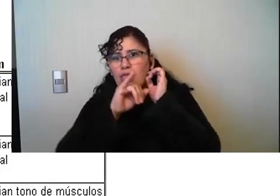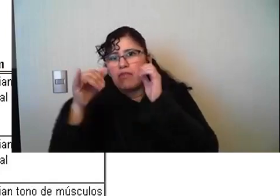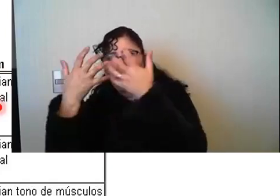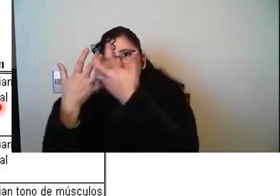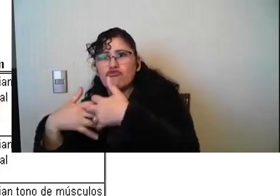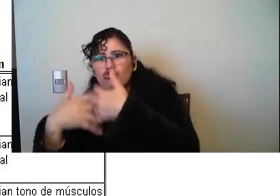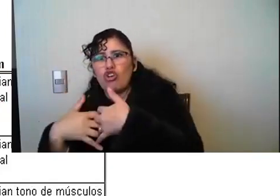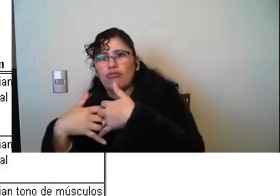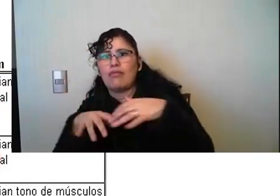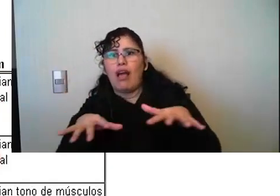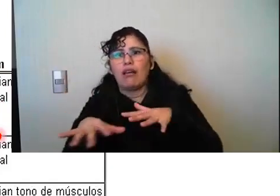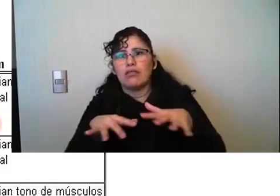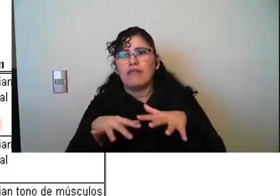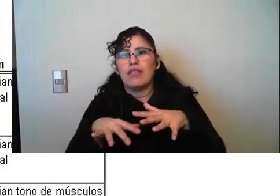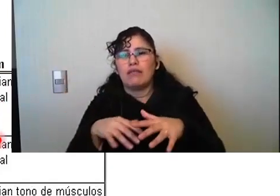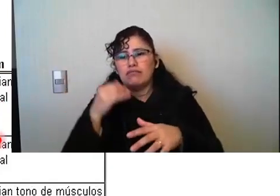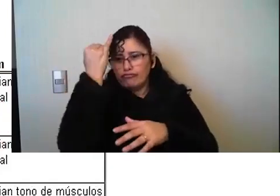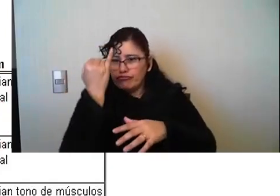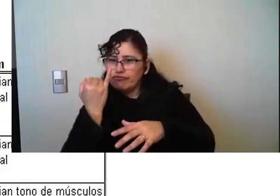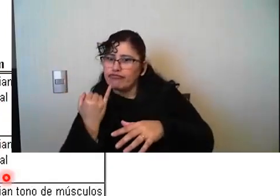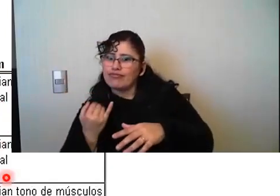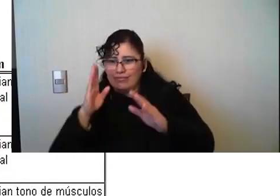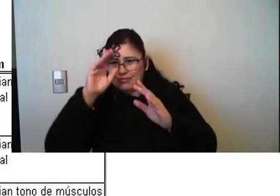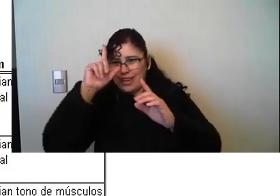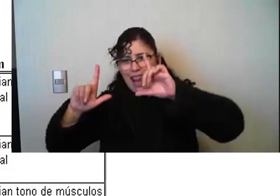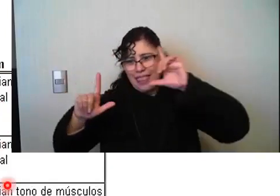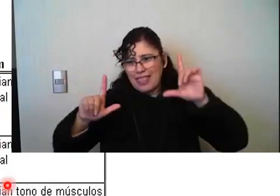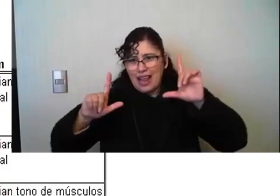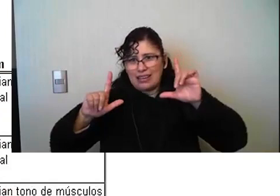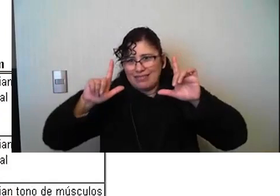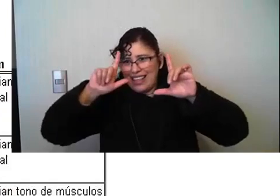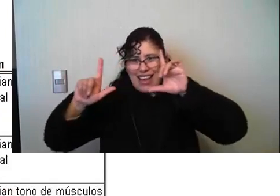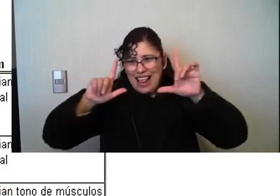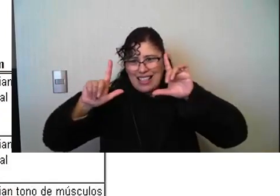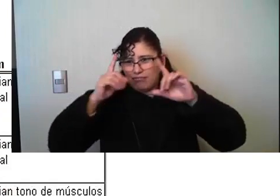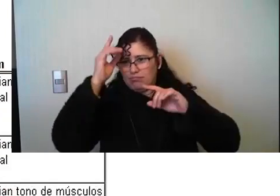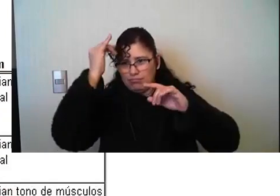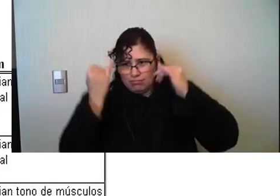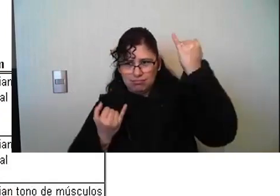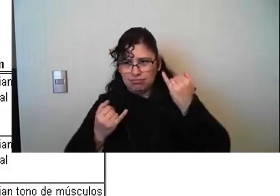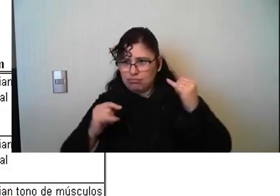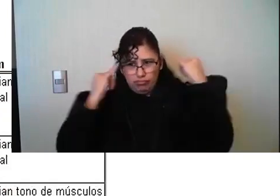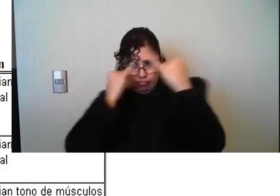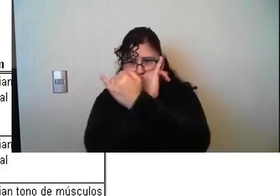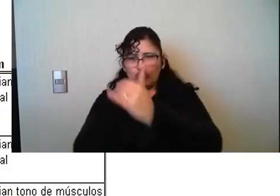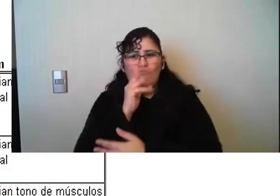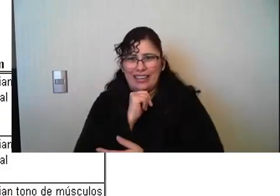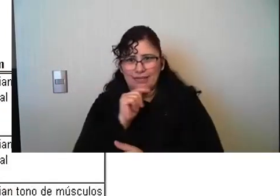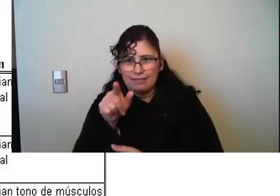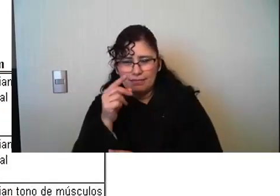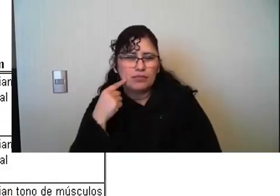la actividad motora ipsilateral. Miren, fíjense, ipsilateral, ipsilateral, ipsilateral, ipsilateral. ¿Ya? Eso es importante